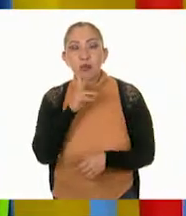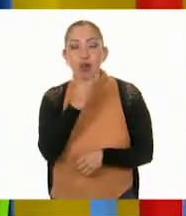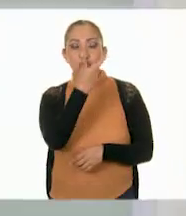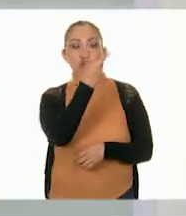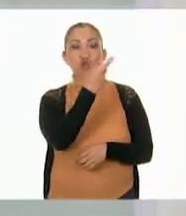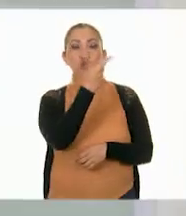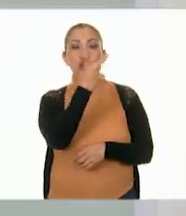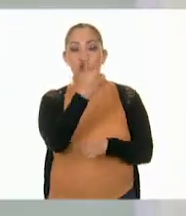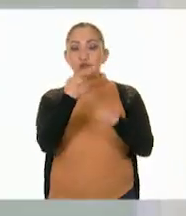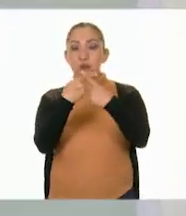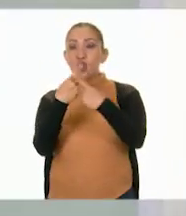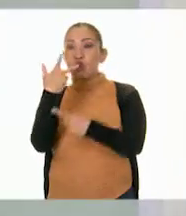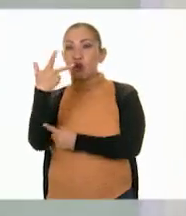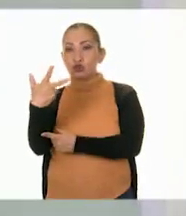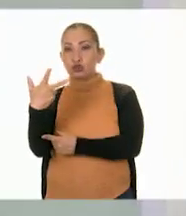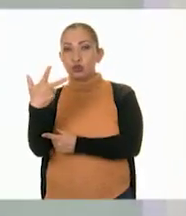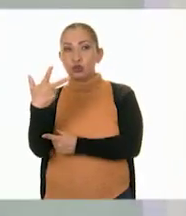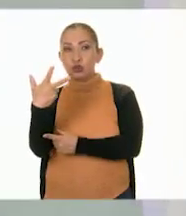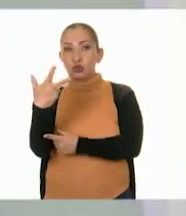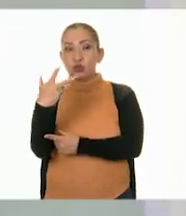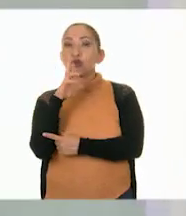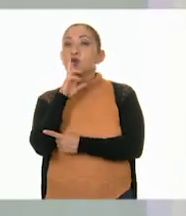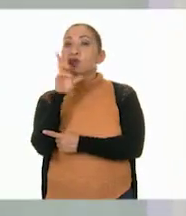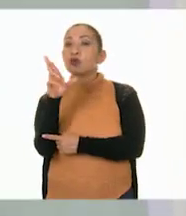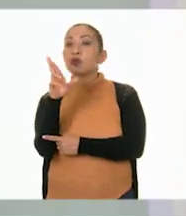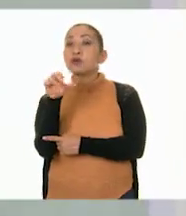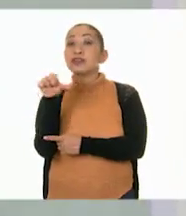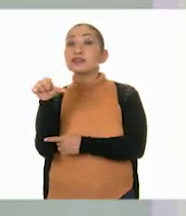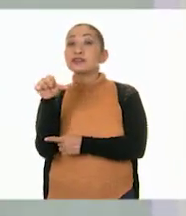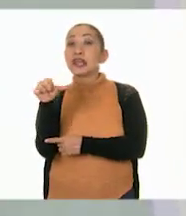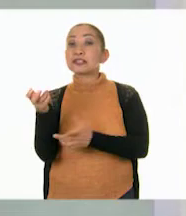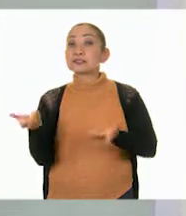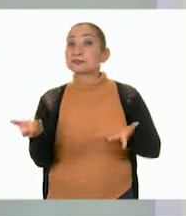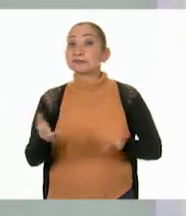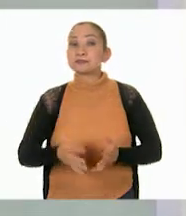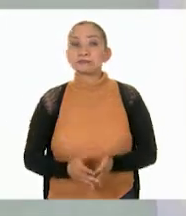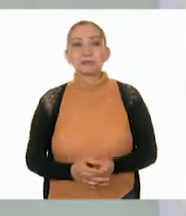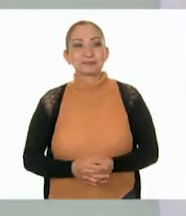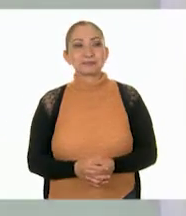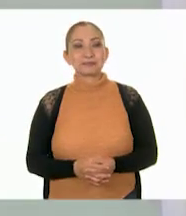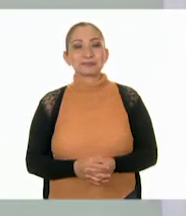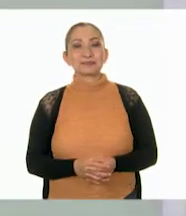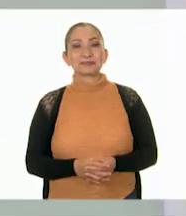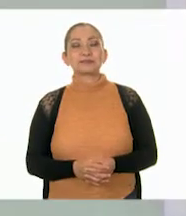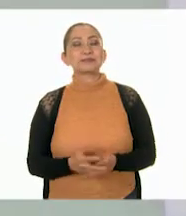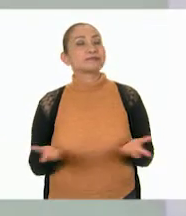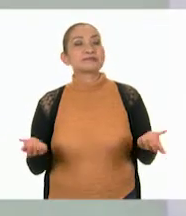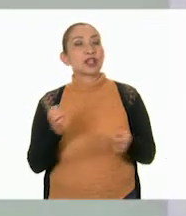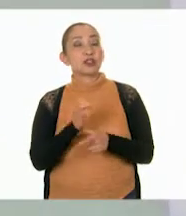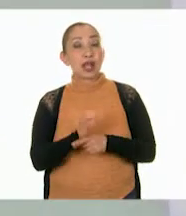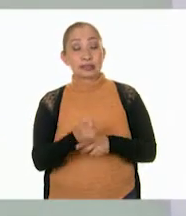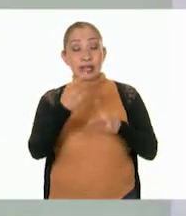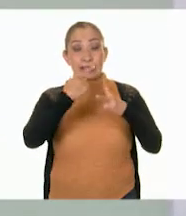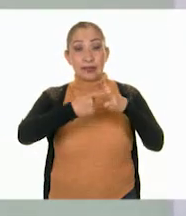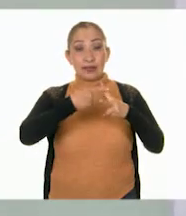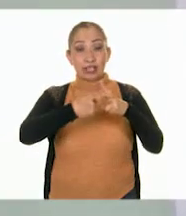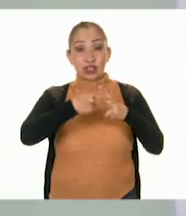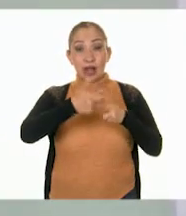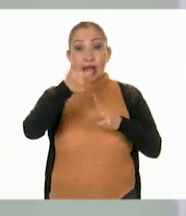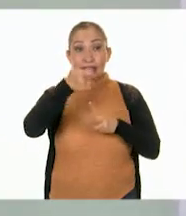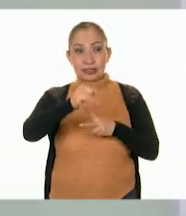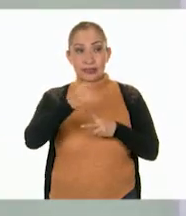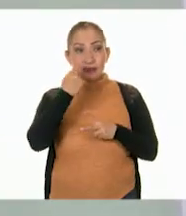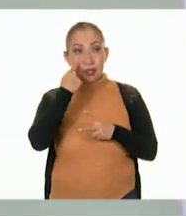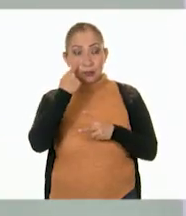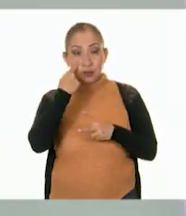por 8 nos da igual a 16. Por lo cual, la división también quedaría de la misma forma.